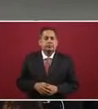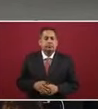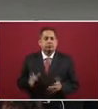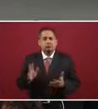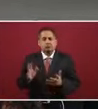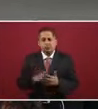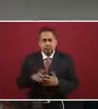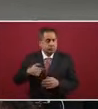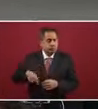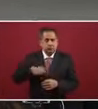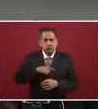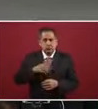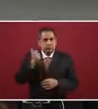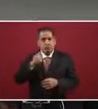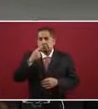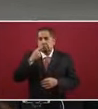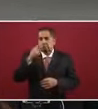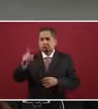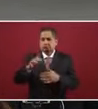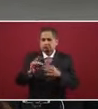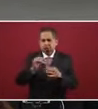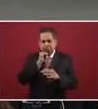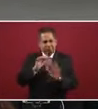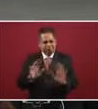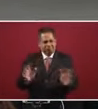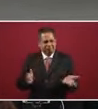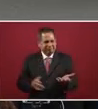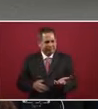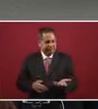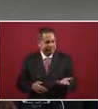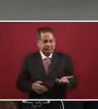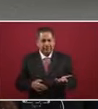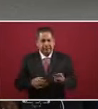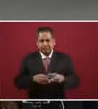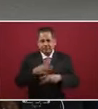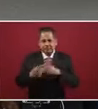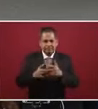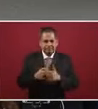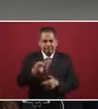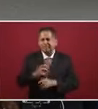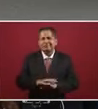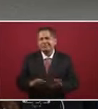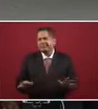nunca hemos presentado una denuncia de ese tipo, no lo vamos a hacer